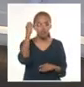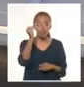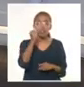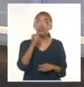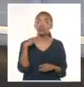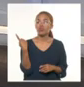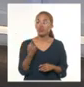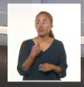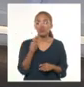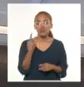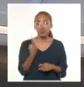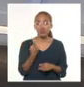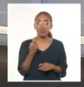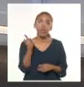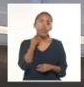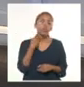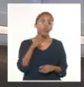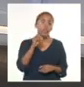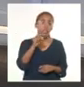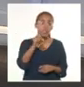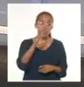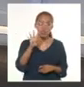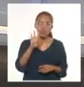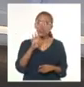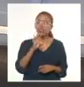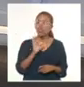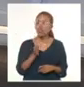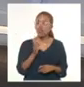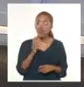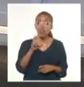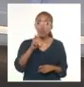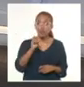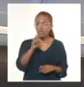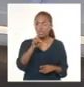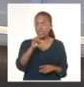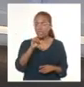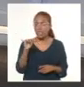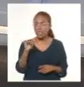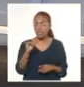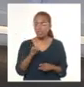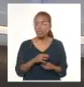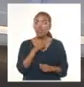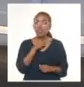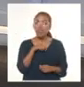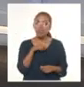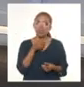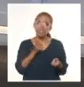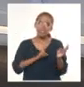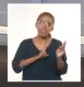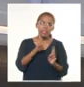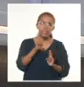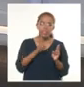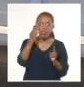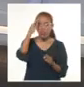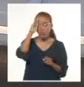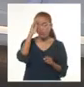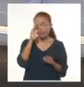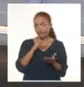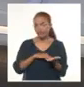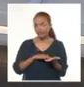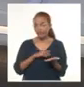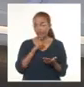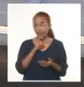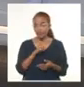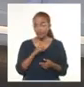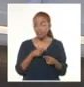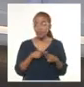entre 2014 y 2016. Y fue sin concesiones de la parte cubana. Si hablamos de